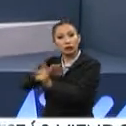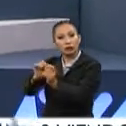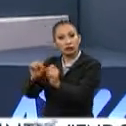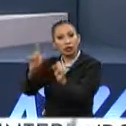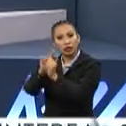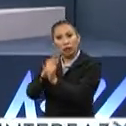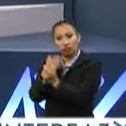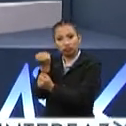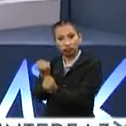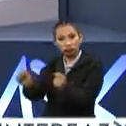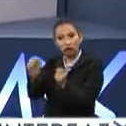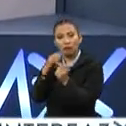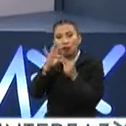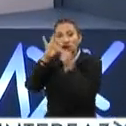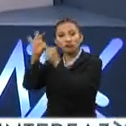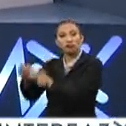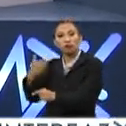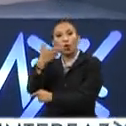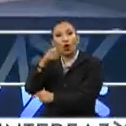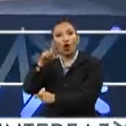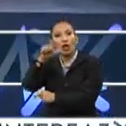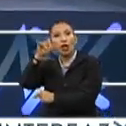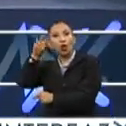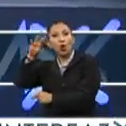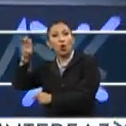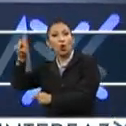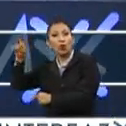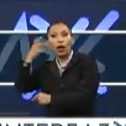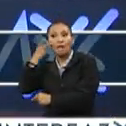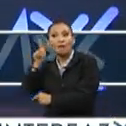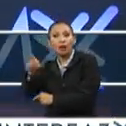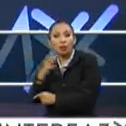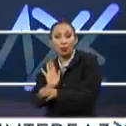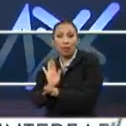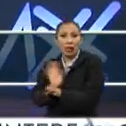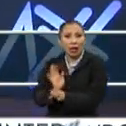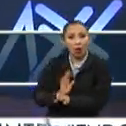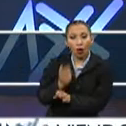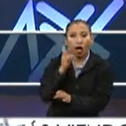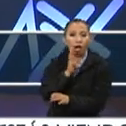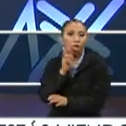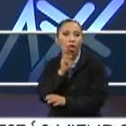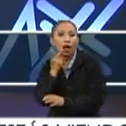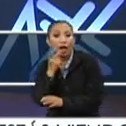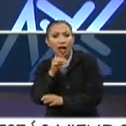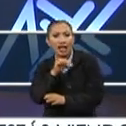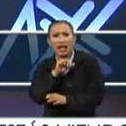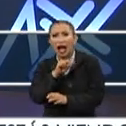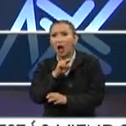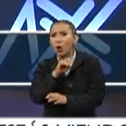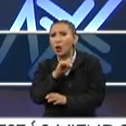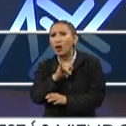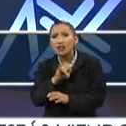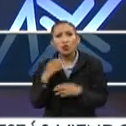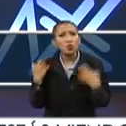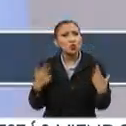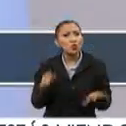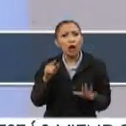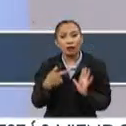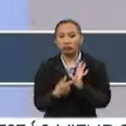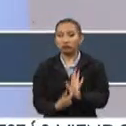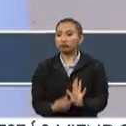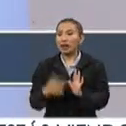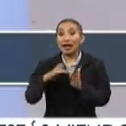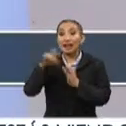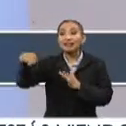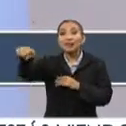social que la llevan a Hollywood, incluso a ver si se experimenta con la posibilidad de hacer una película. Nahui se ha revelado, y curiosamente se ha revelado gracias